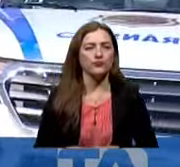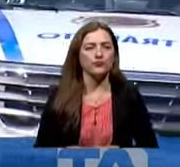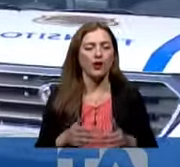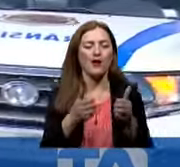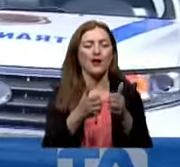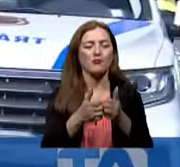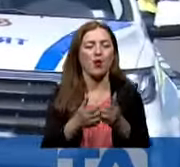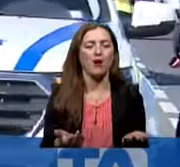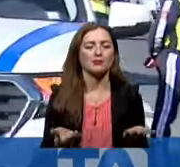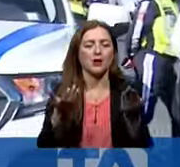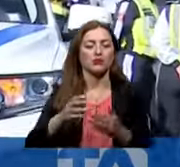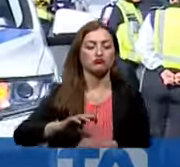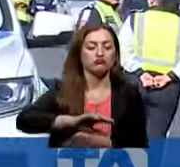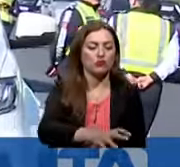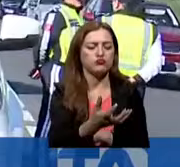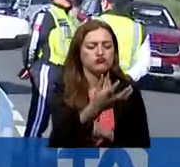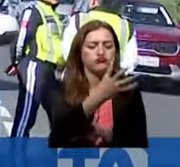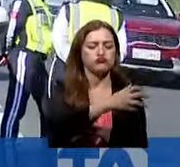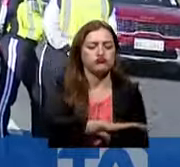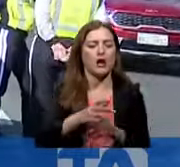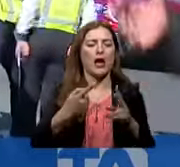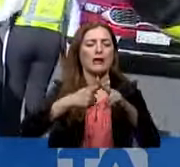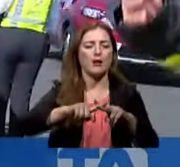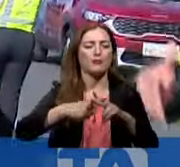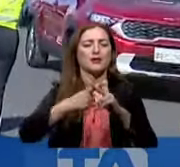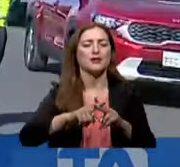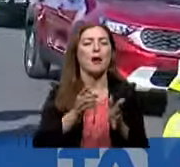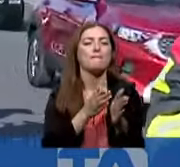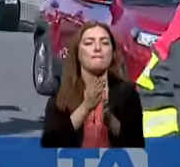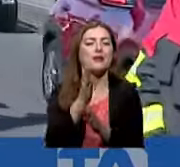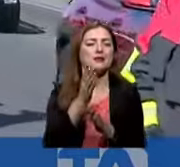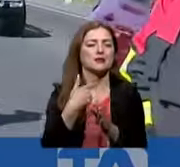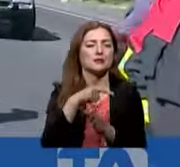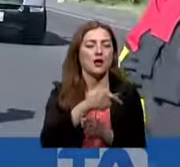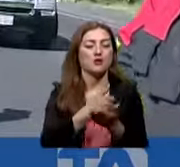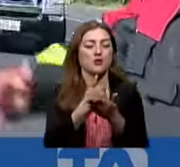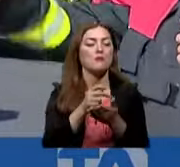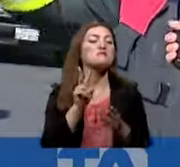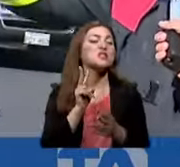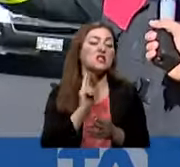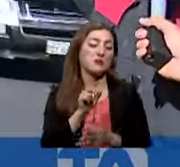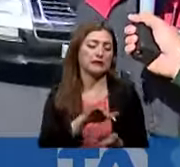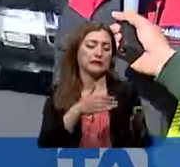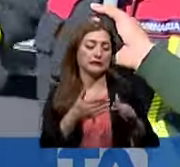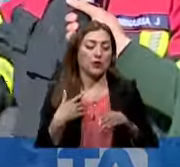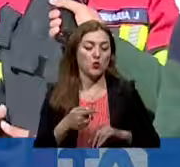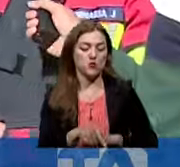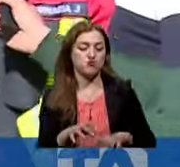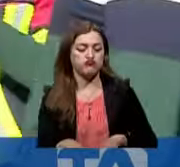Utilizamos herramienta netamente de rescate vehicular para poder extraer a la víctima debajo de los escombros. Se